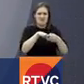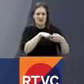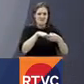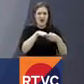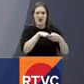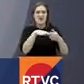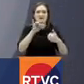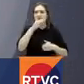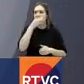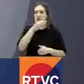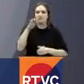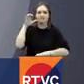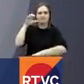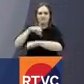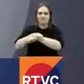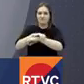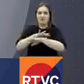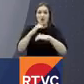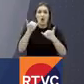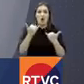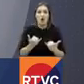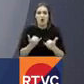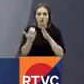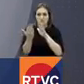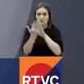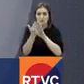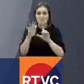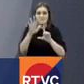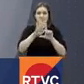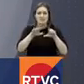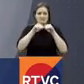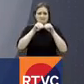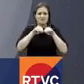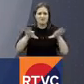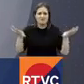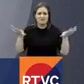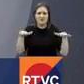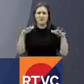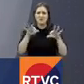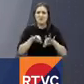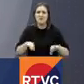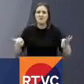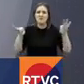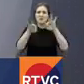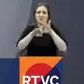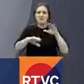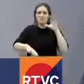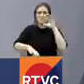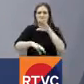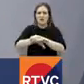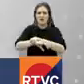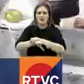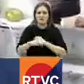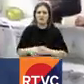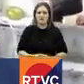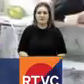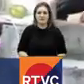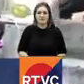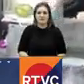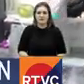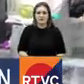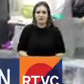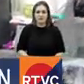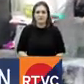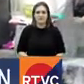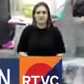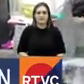audiencia de imputación de cargos será hoy. El video viral de redes sociales fue clave para la captura de los delincuentes.